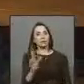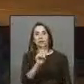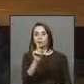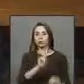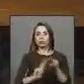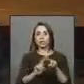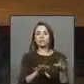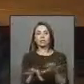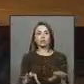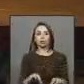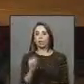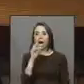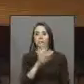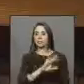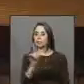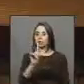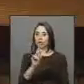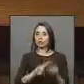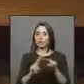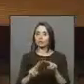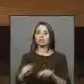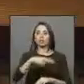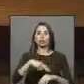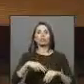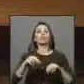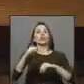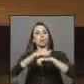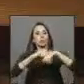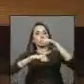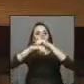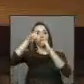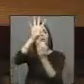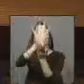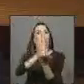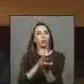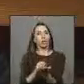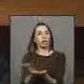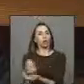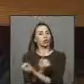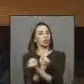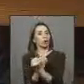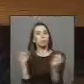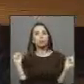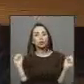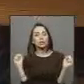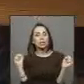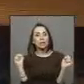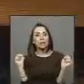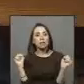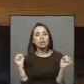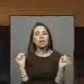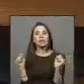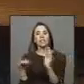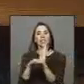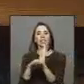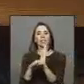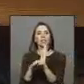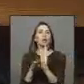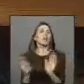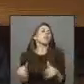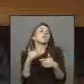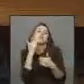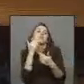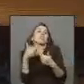cosas. Así no se hacen las cosas. Es verdad, estamos construyendo un modelo, pero de esa manera no se puede hacer. No es posible que haya ese nivel de